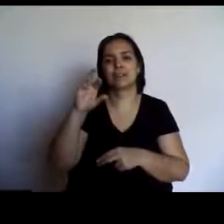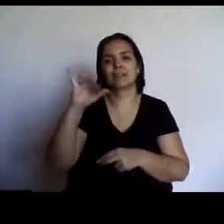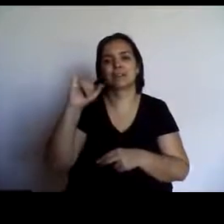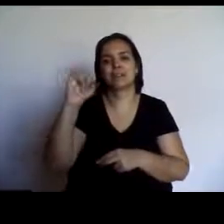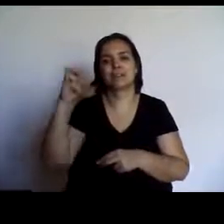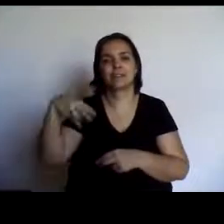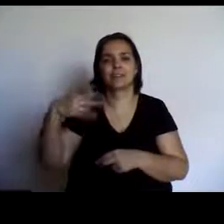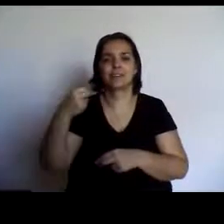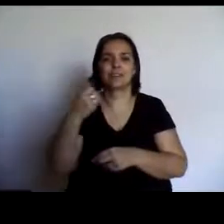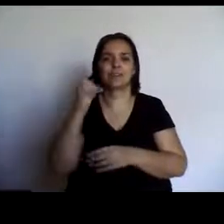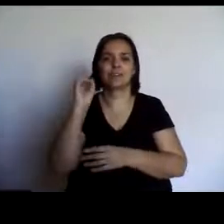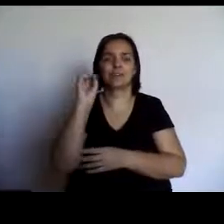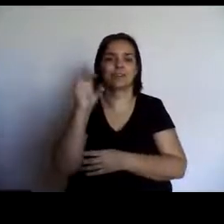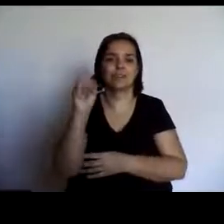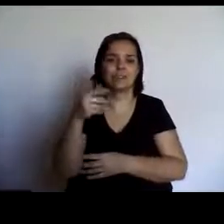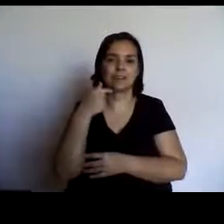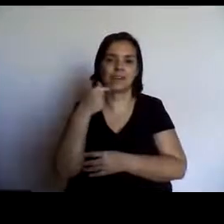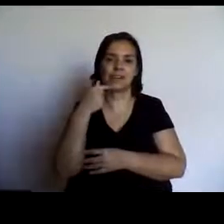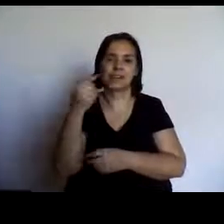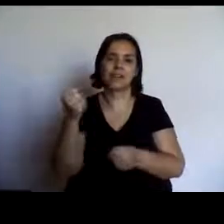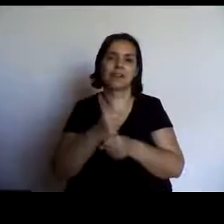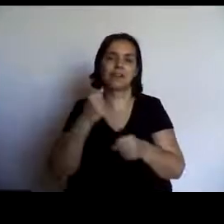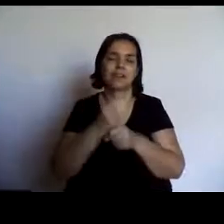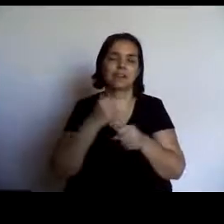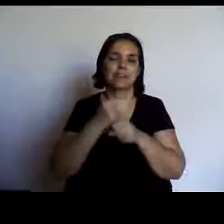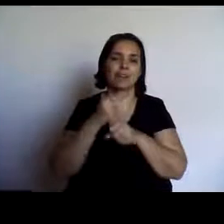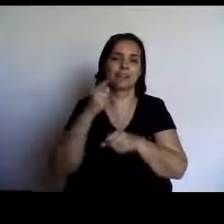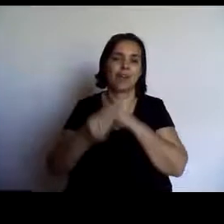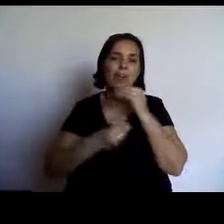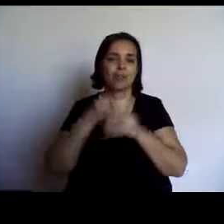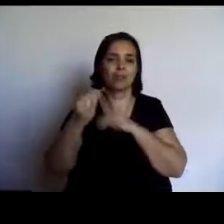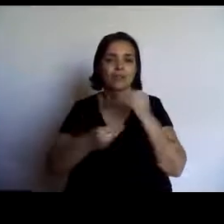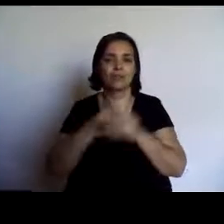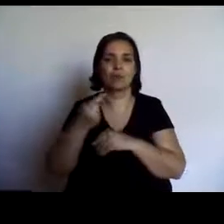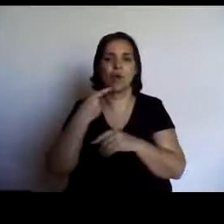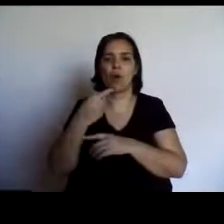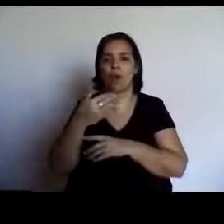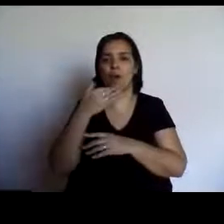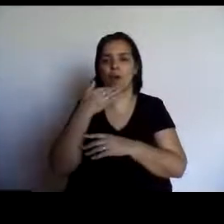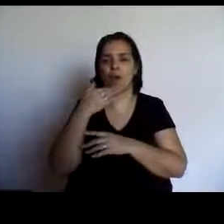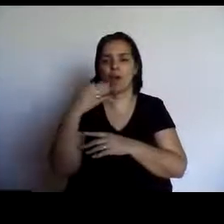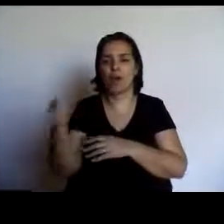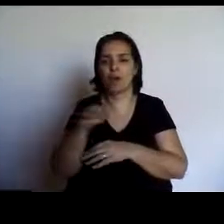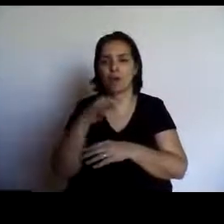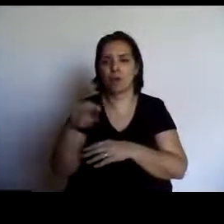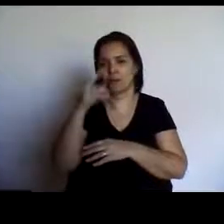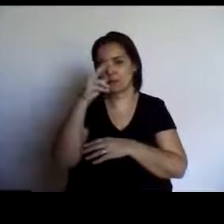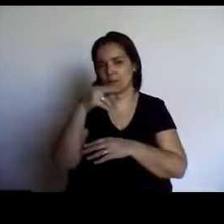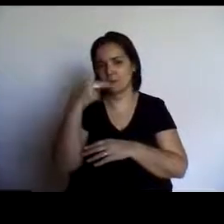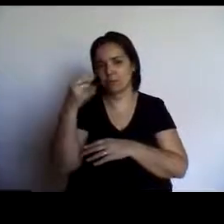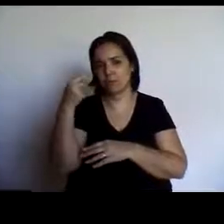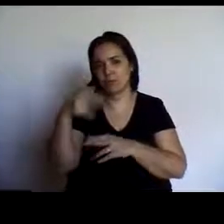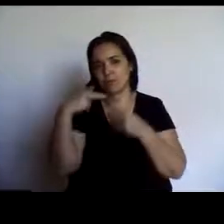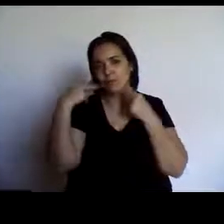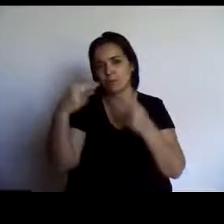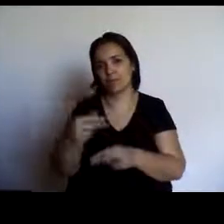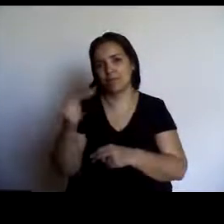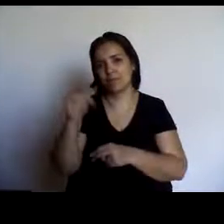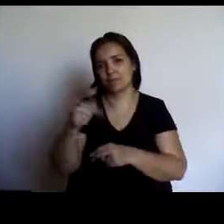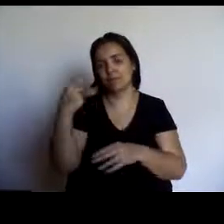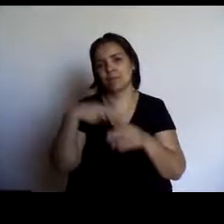su intervención, nos ha presentado la labor que en ella realizan y que es un ejemplo perfecto del compromiso de la Diputación de Badajoz con el